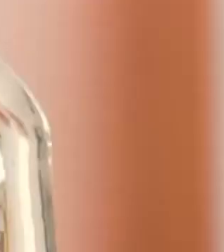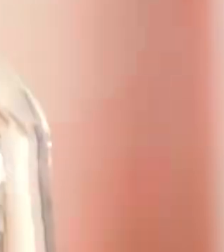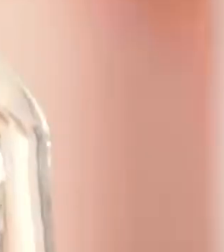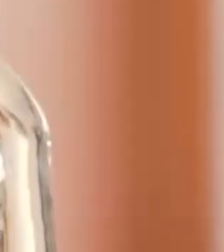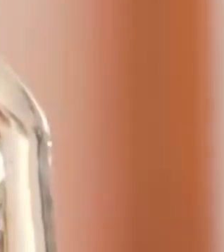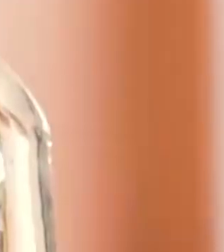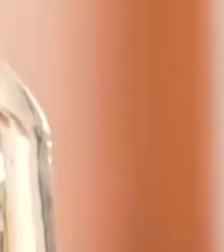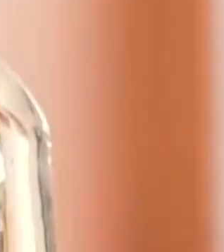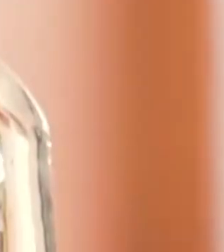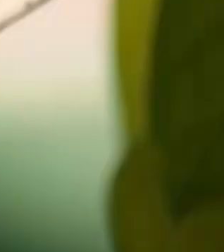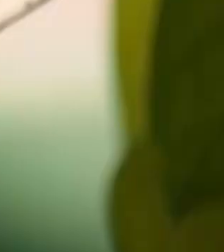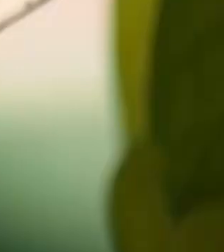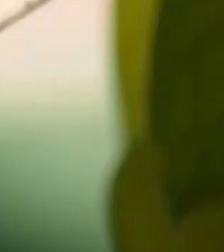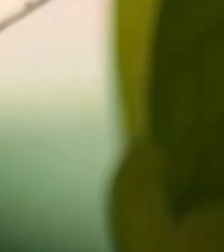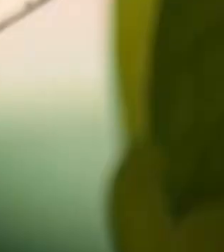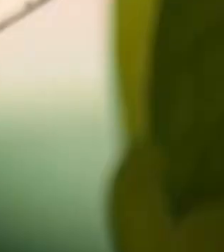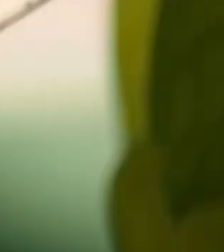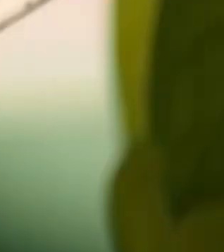a